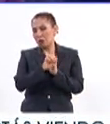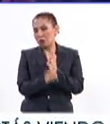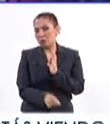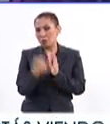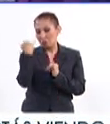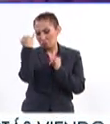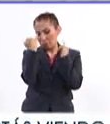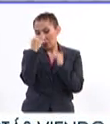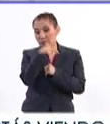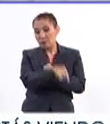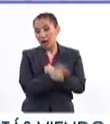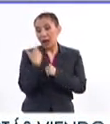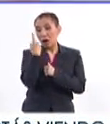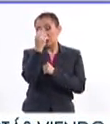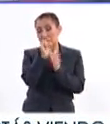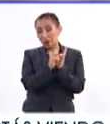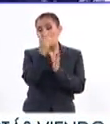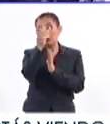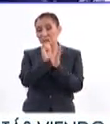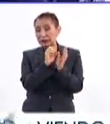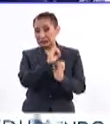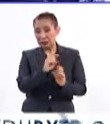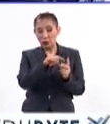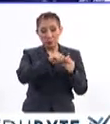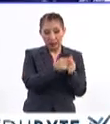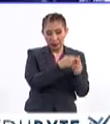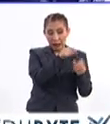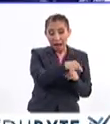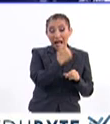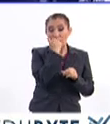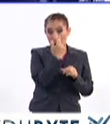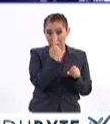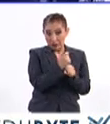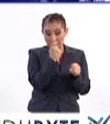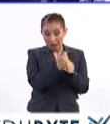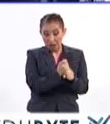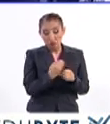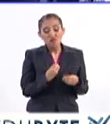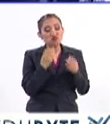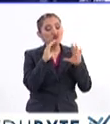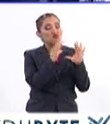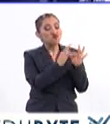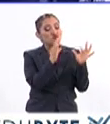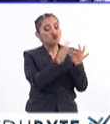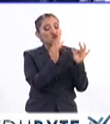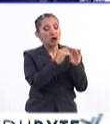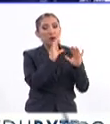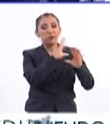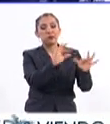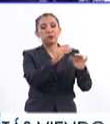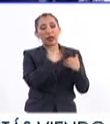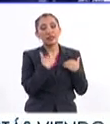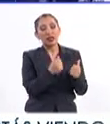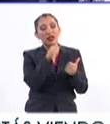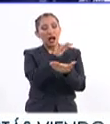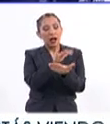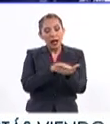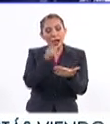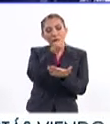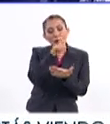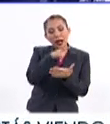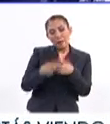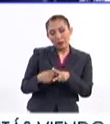ejemplo, una estrategia de semestre o trimestre cero, donde a los alumnos se les brindara una base mínima de comprensión del